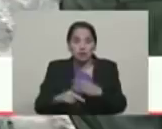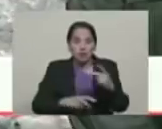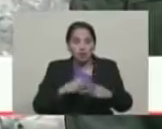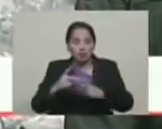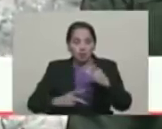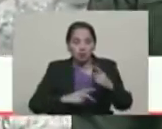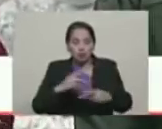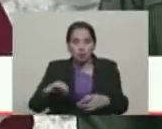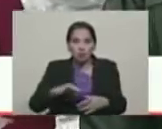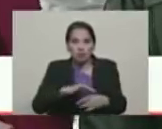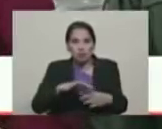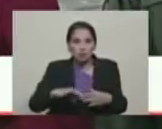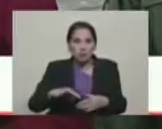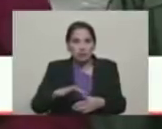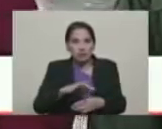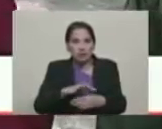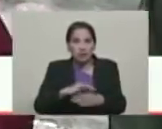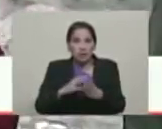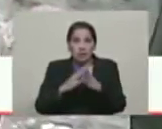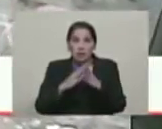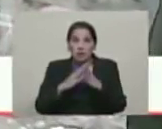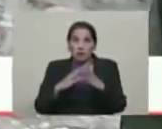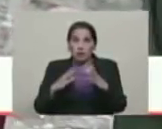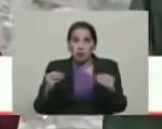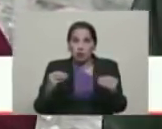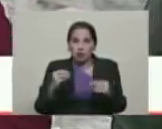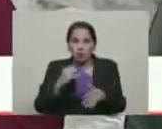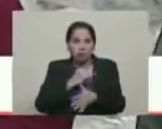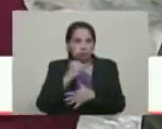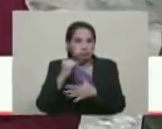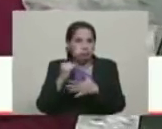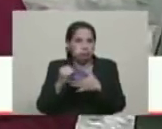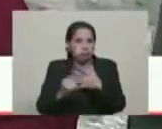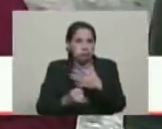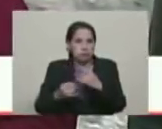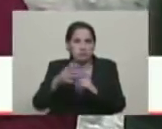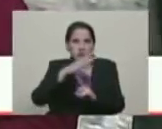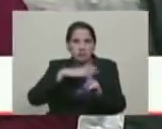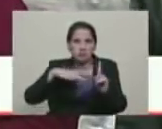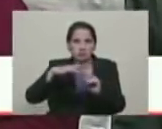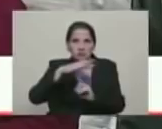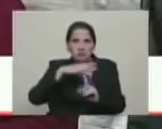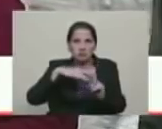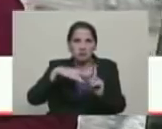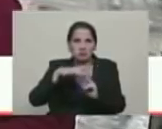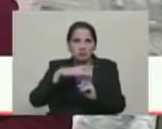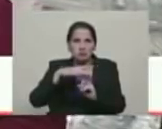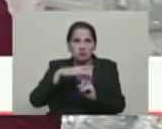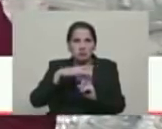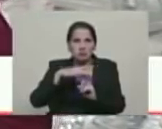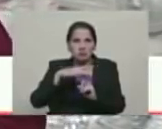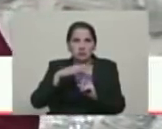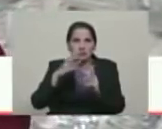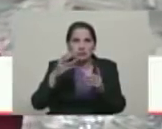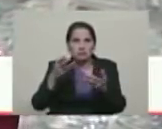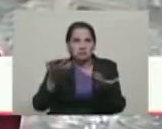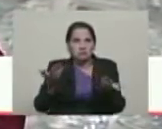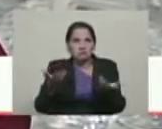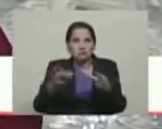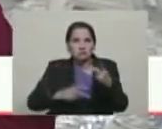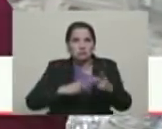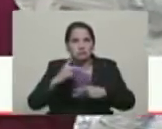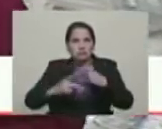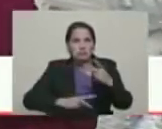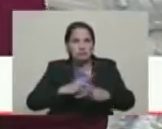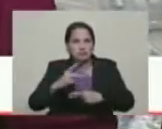semillas y de todos los insumos ecológicos para lo que es el proceso productivo de la